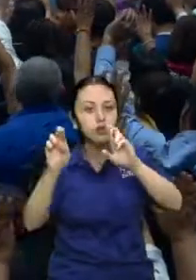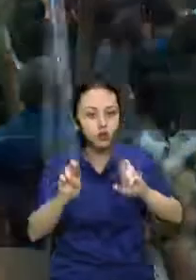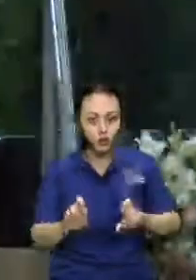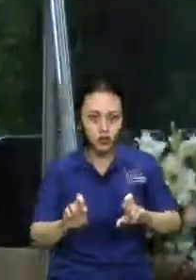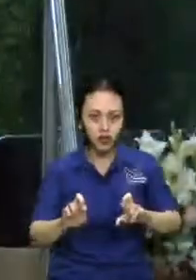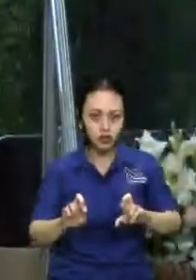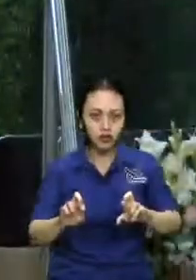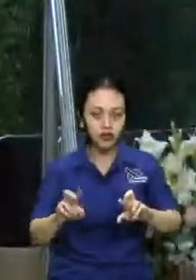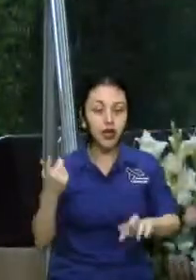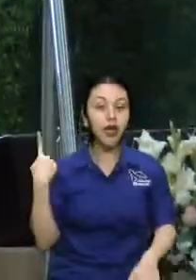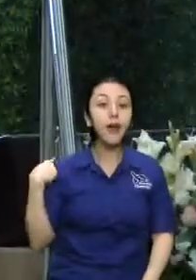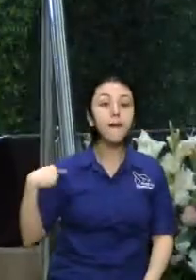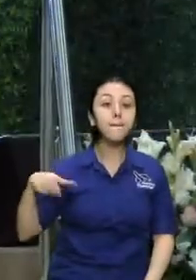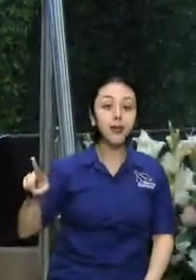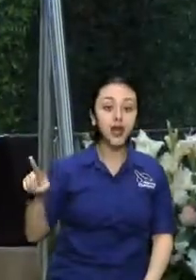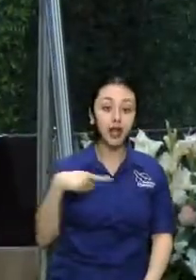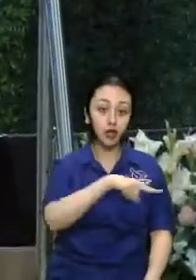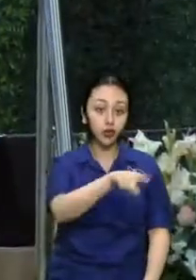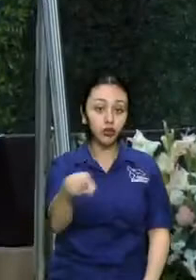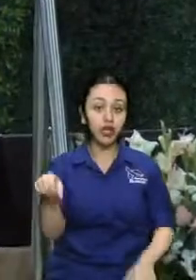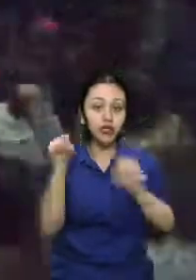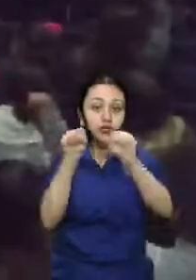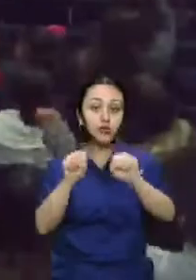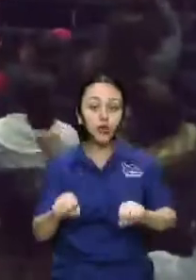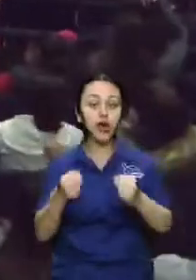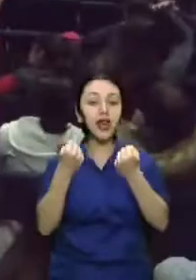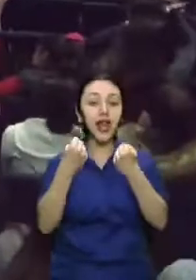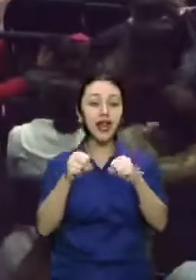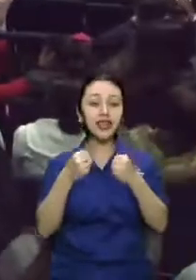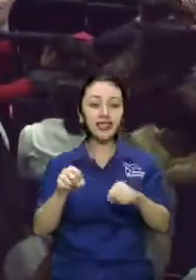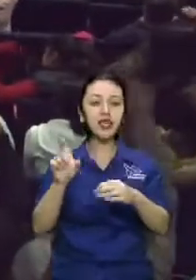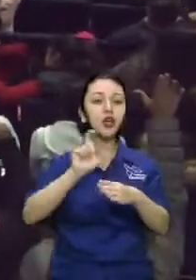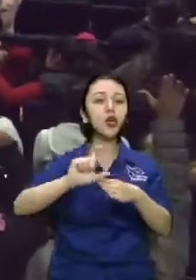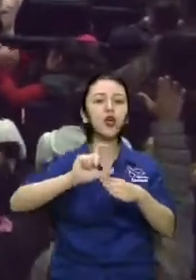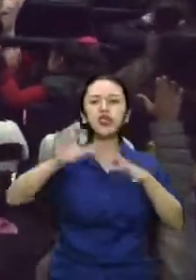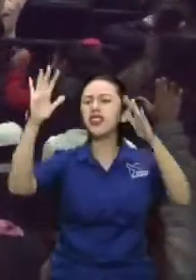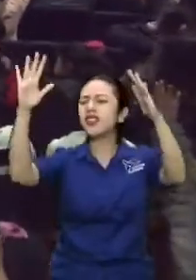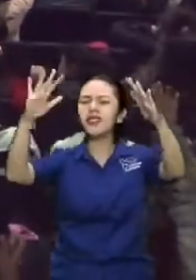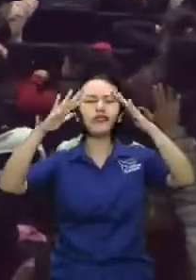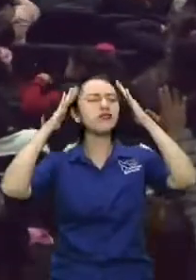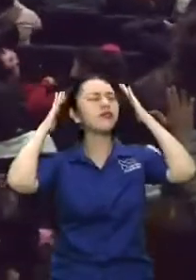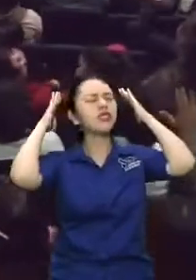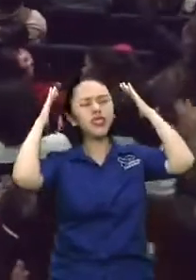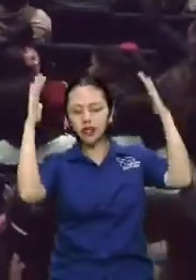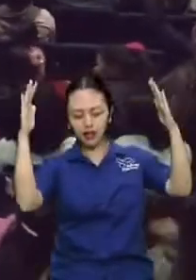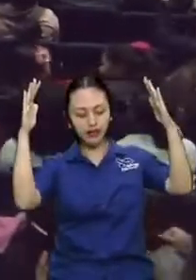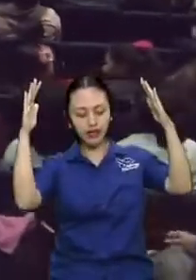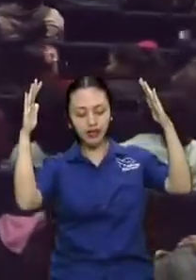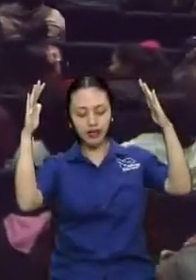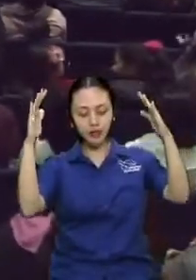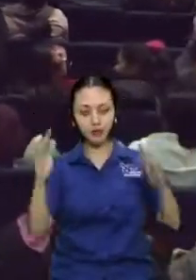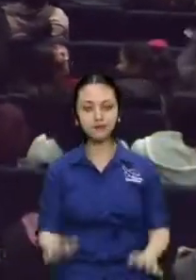hacer grandes cosas, grandes, grandes cosas. Para eso están destinados.